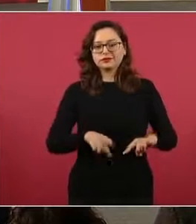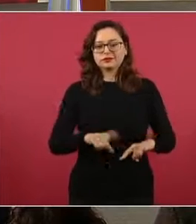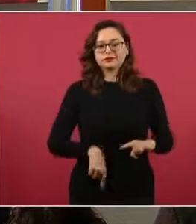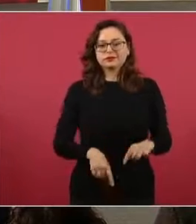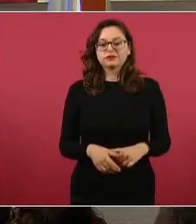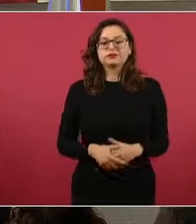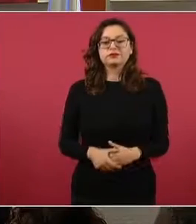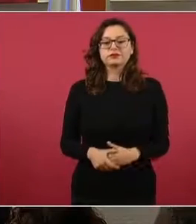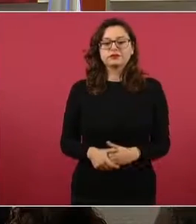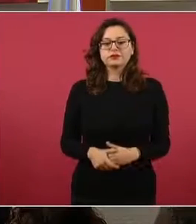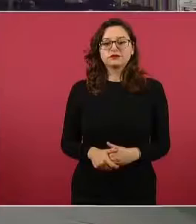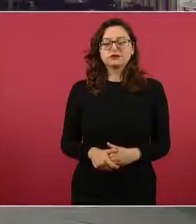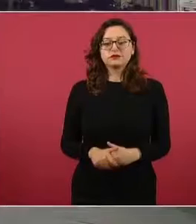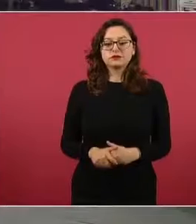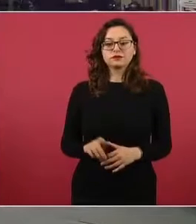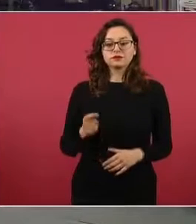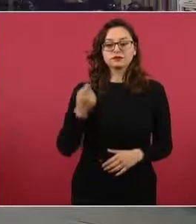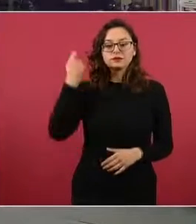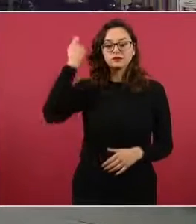A ver, de las pensiones,